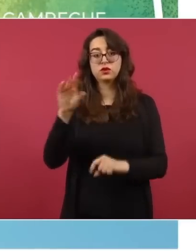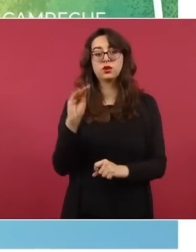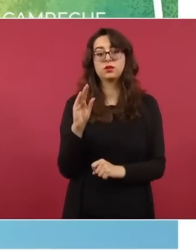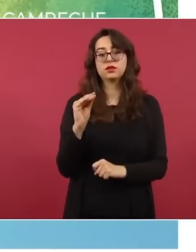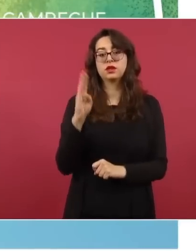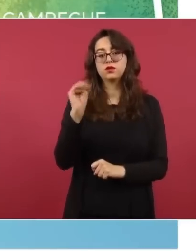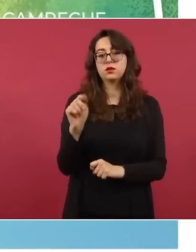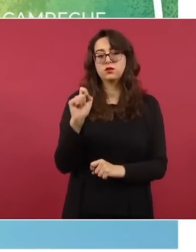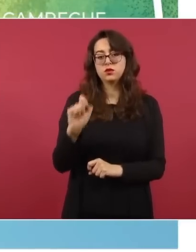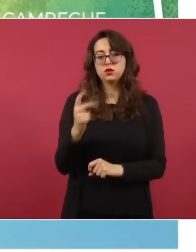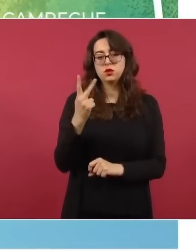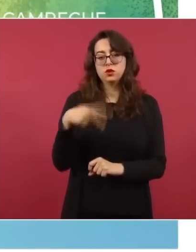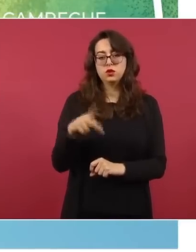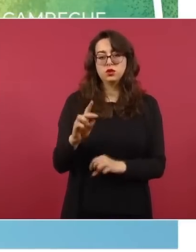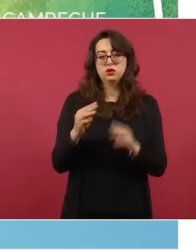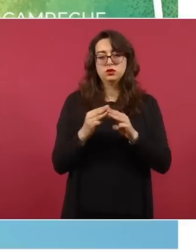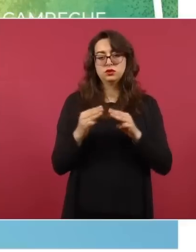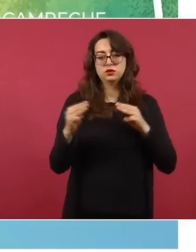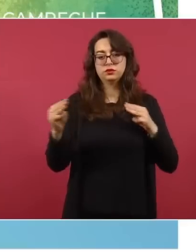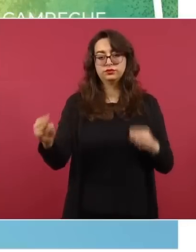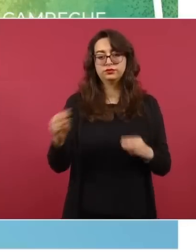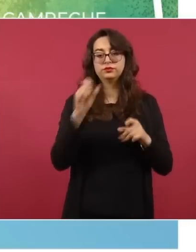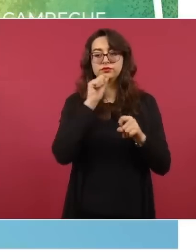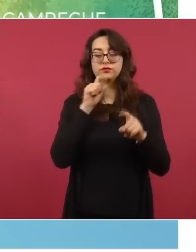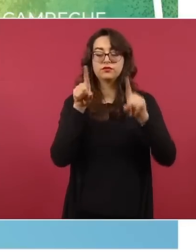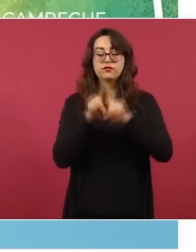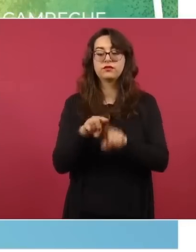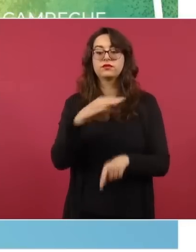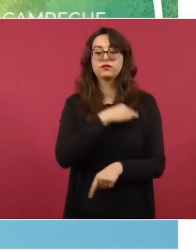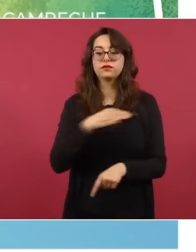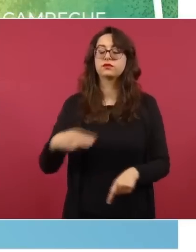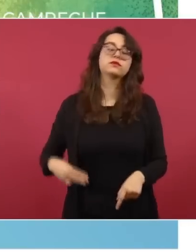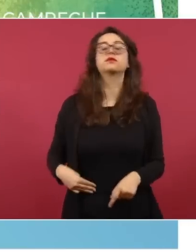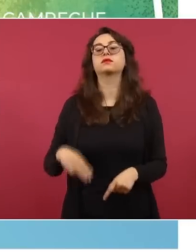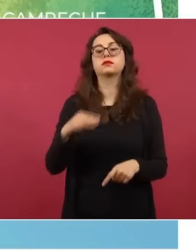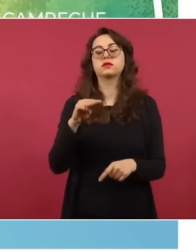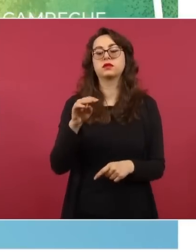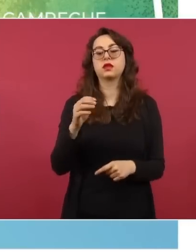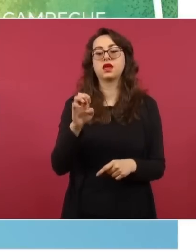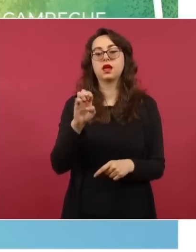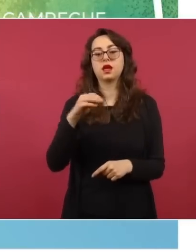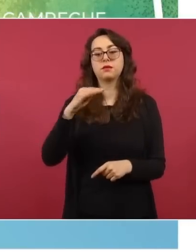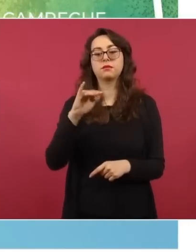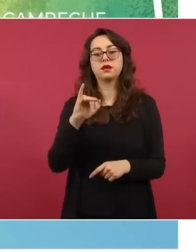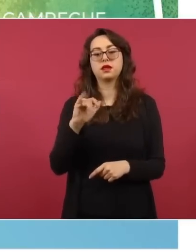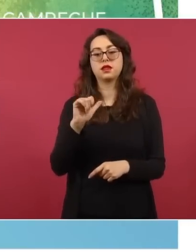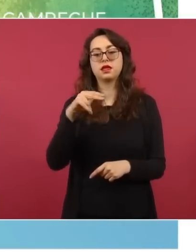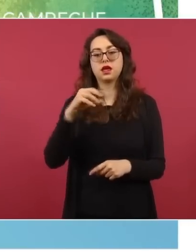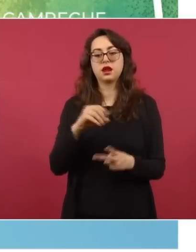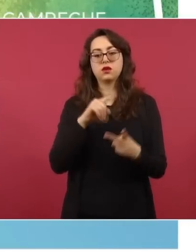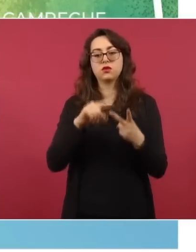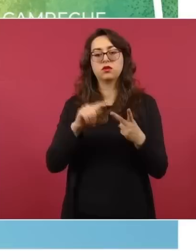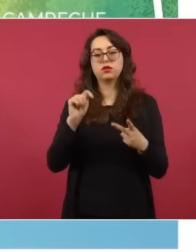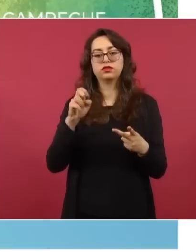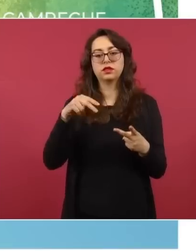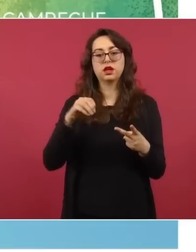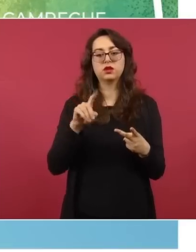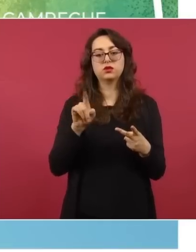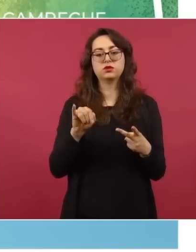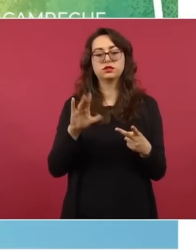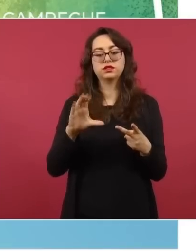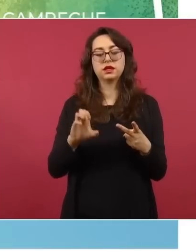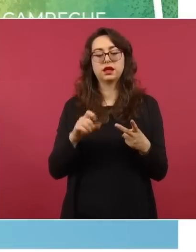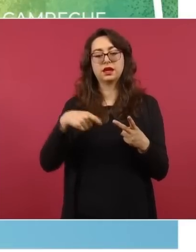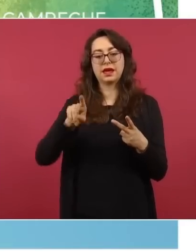de vía y el paso por los municipios de Emiliano Zapata Tenosique y Balancán con dos estaciones y un